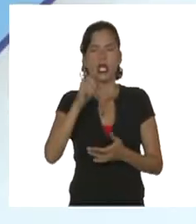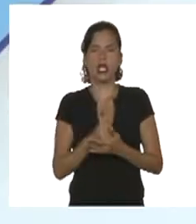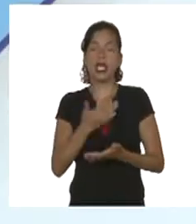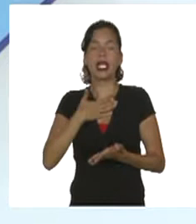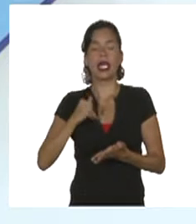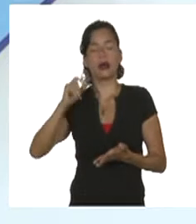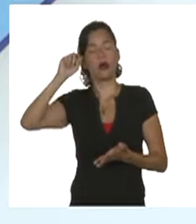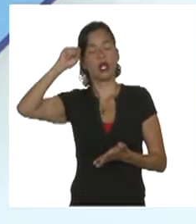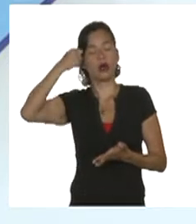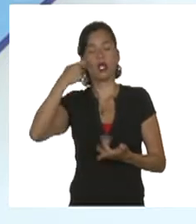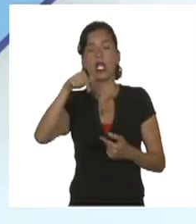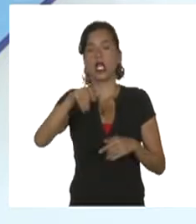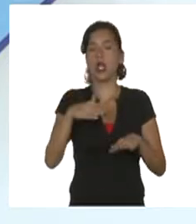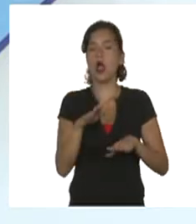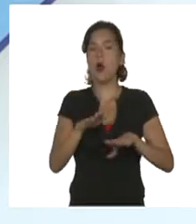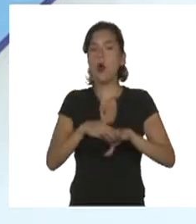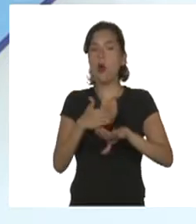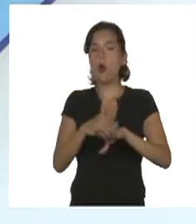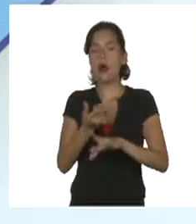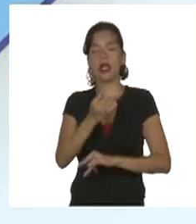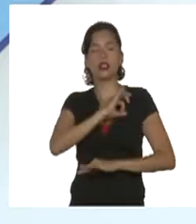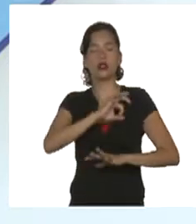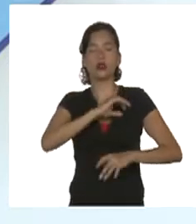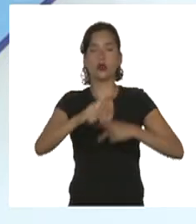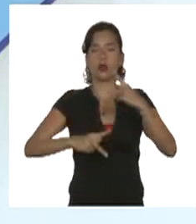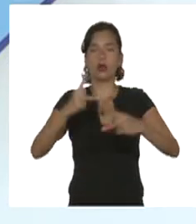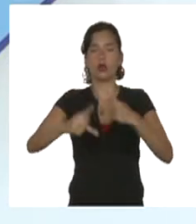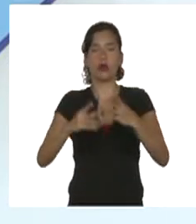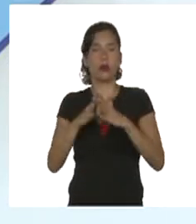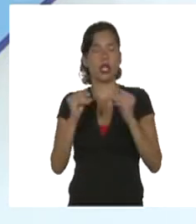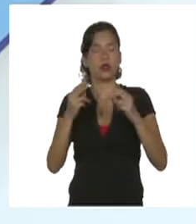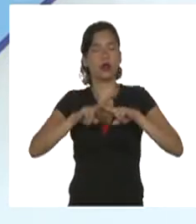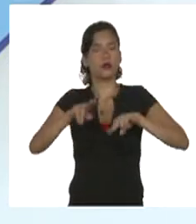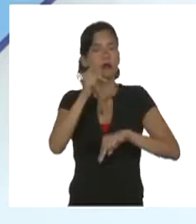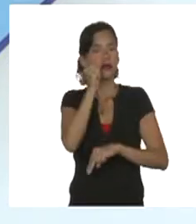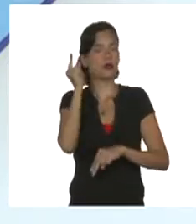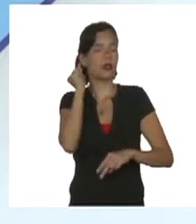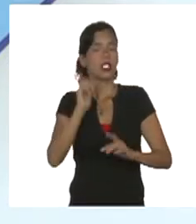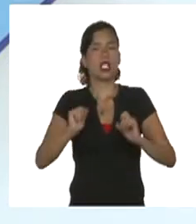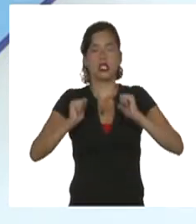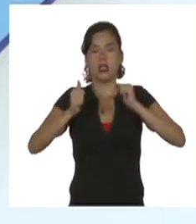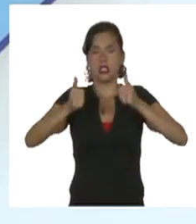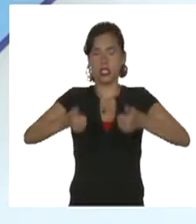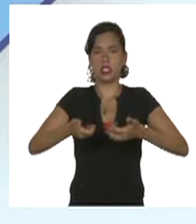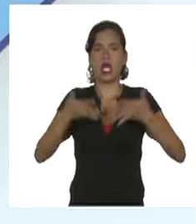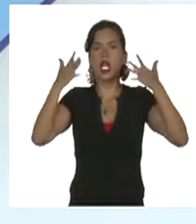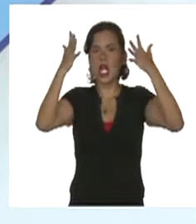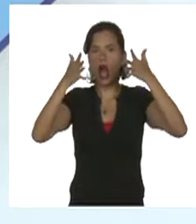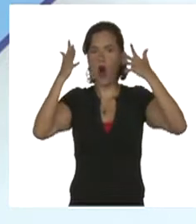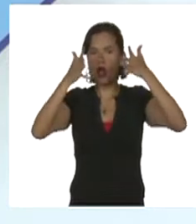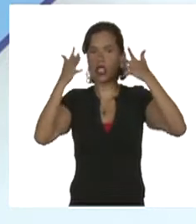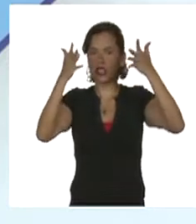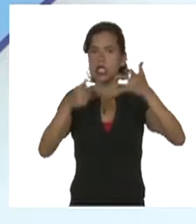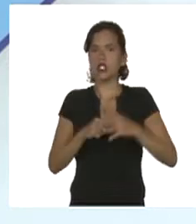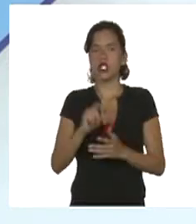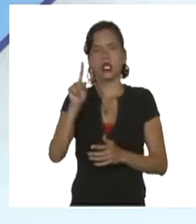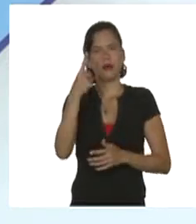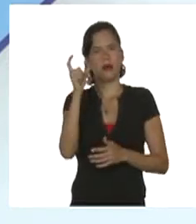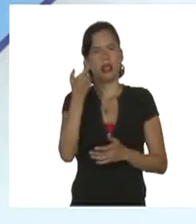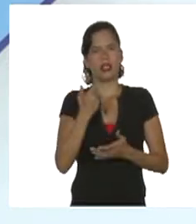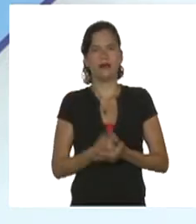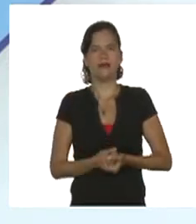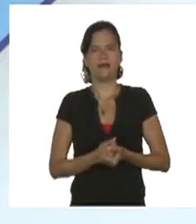Queremos recordarles que hoy es jueves socioproductivo para todos los niños y niñas de la etapa inicial y las orientaciones pedagógicas de la etapa